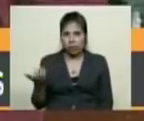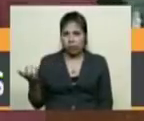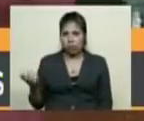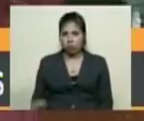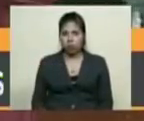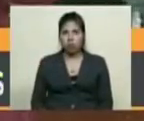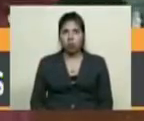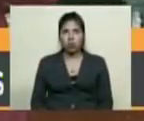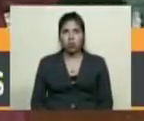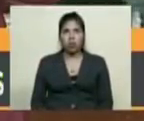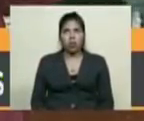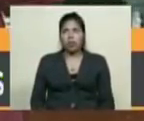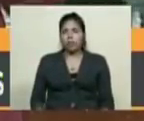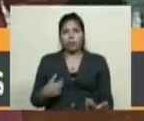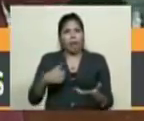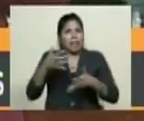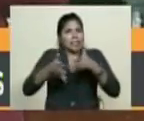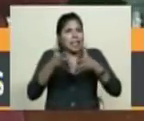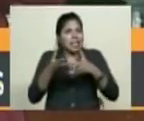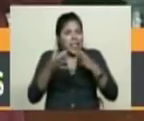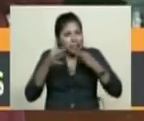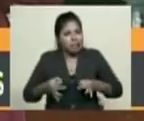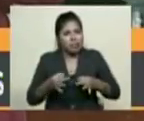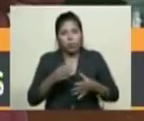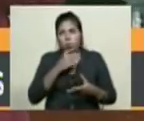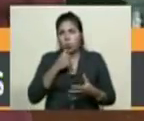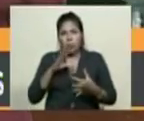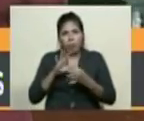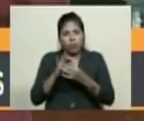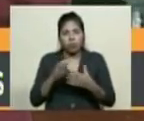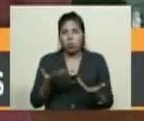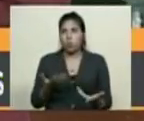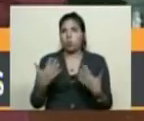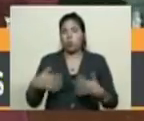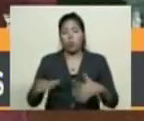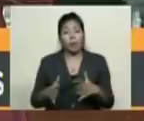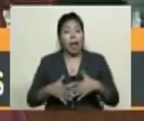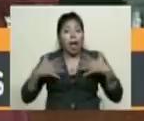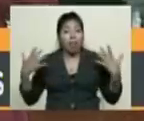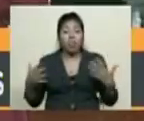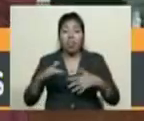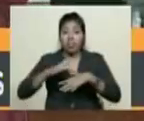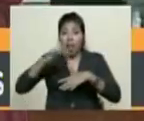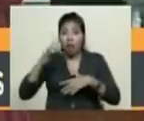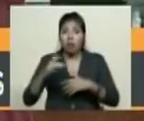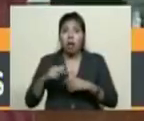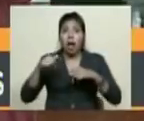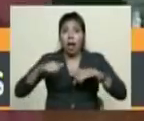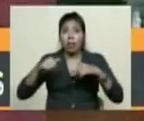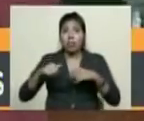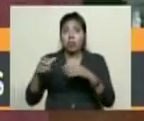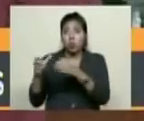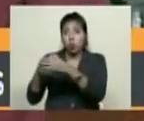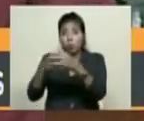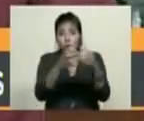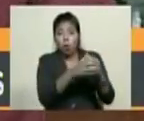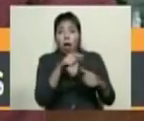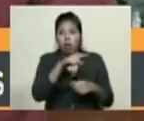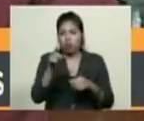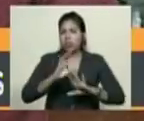No encuentro la palabra exacta que configure la magnitud de la guerra económica de estos grupos que están presos